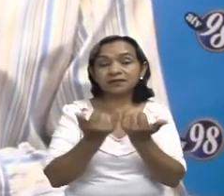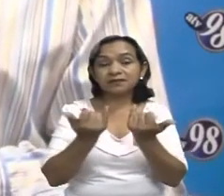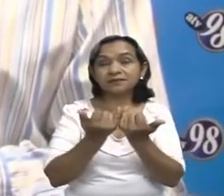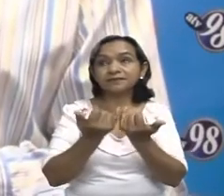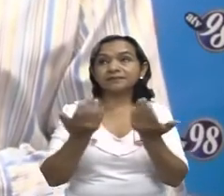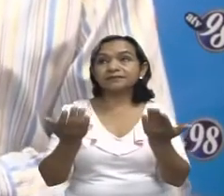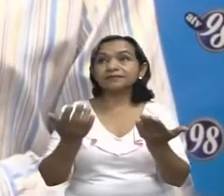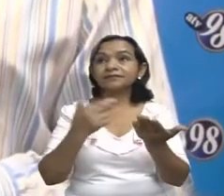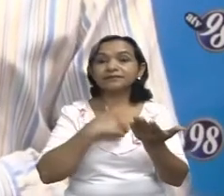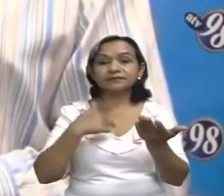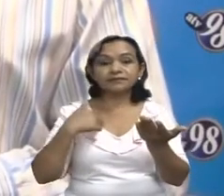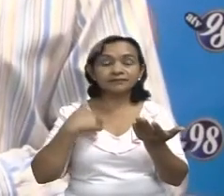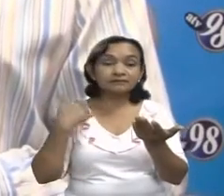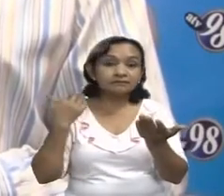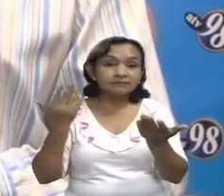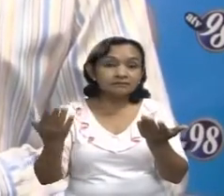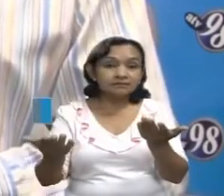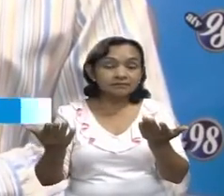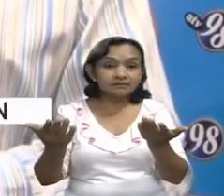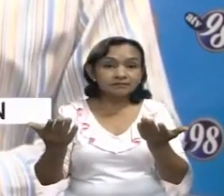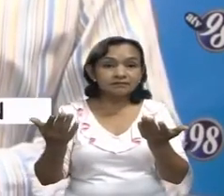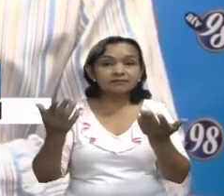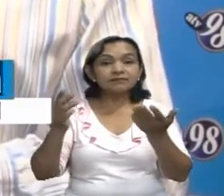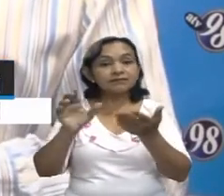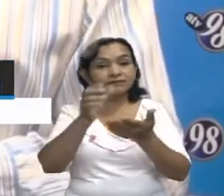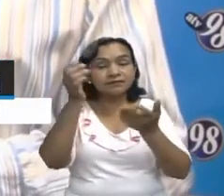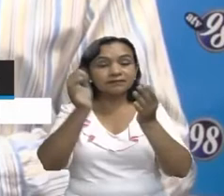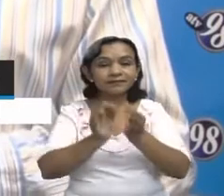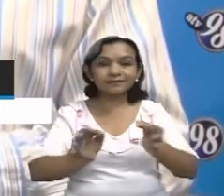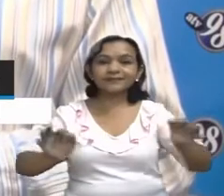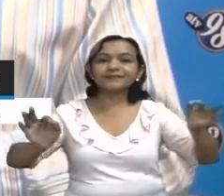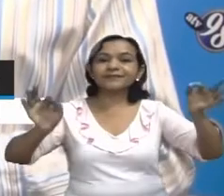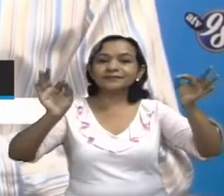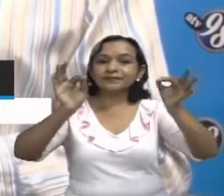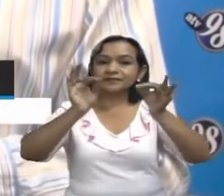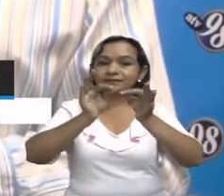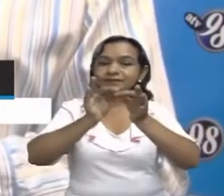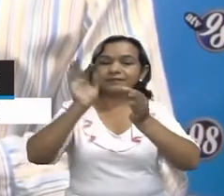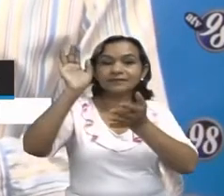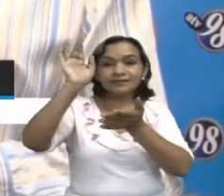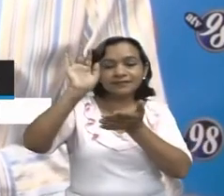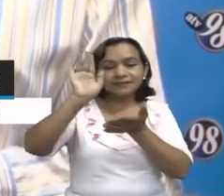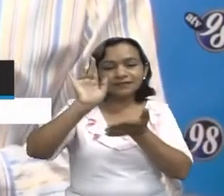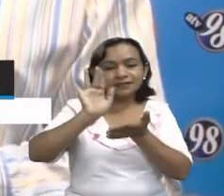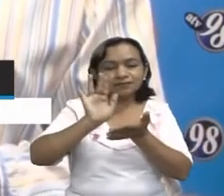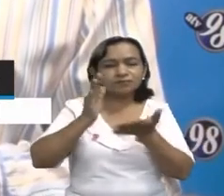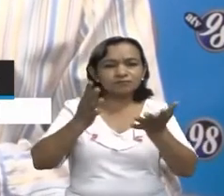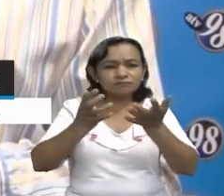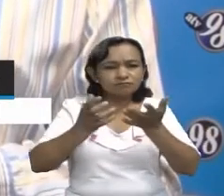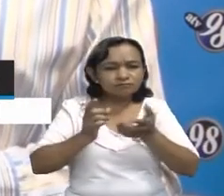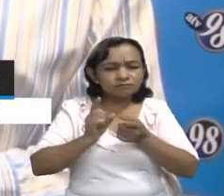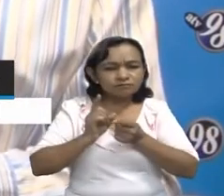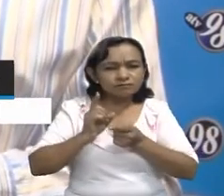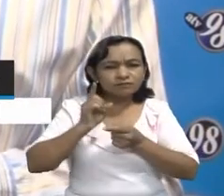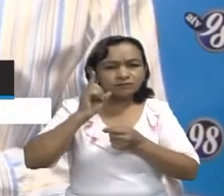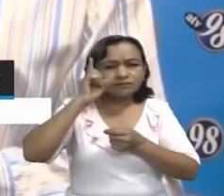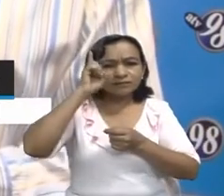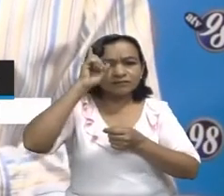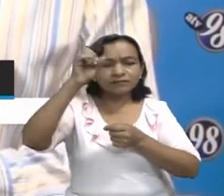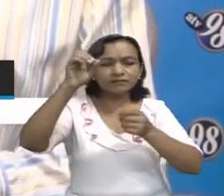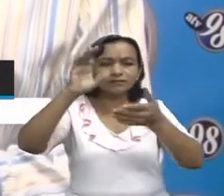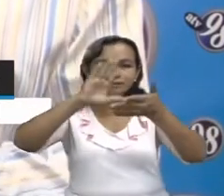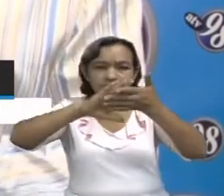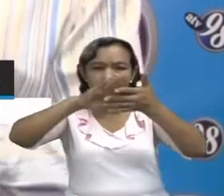también ha sido otro elemento importante el espíritu de superación, de capacitación,